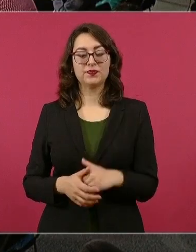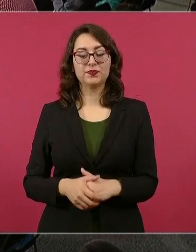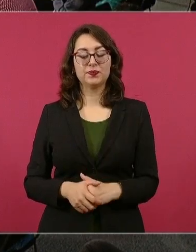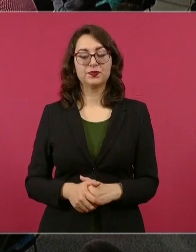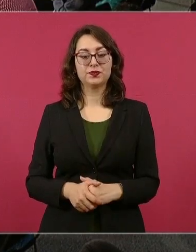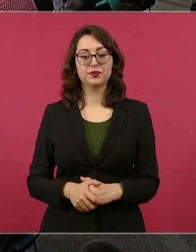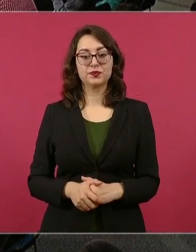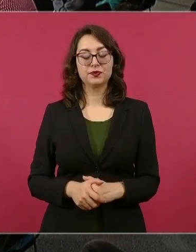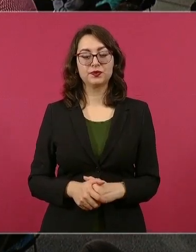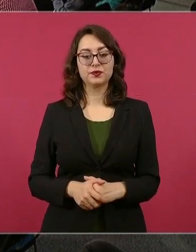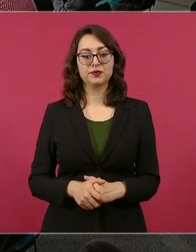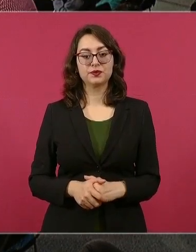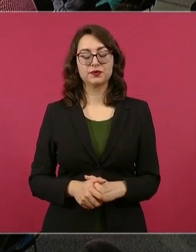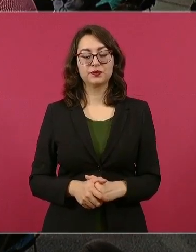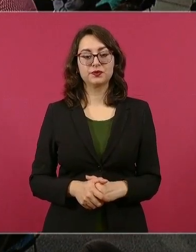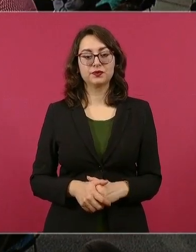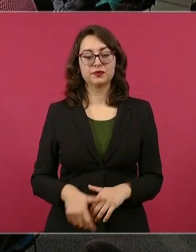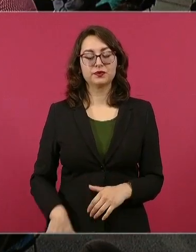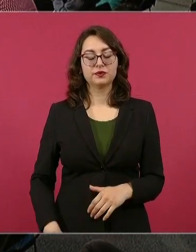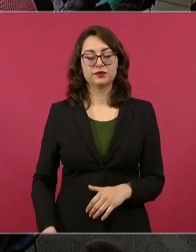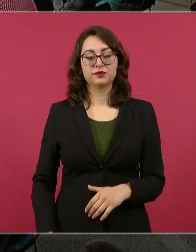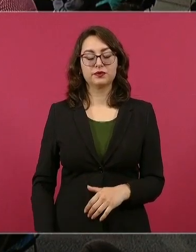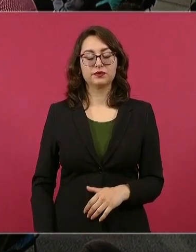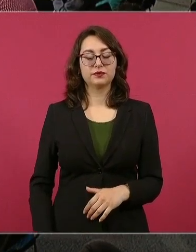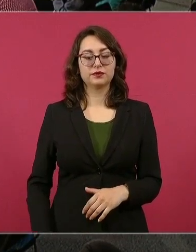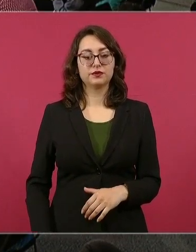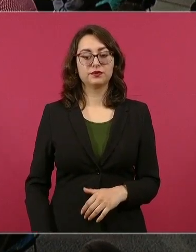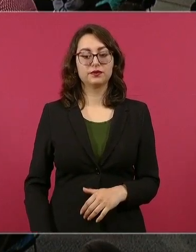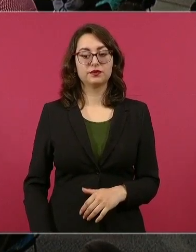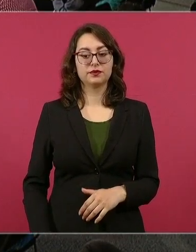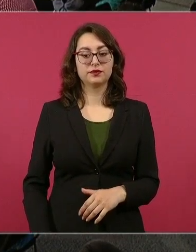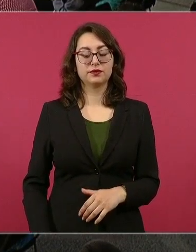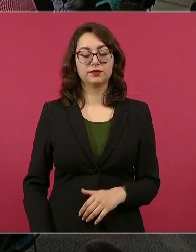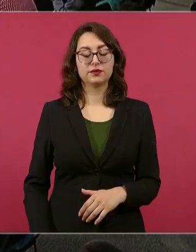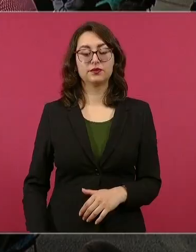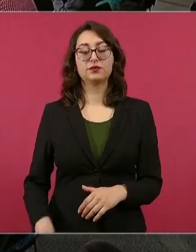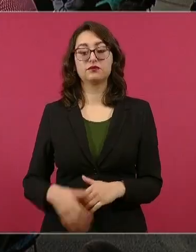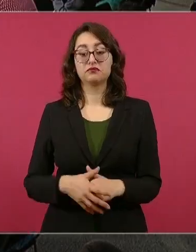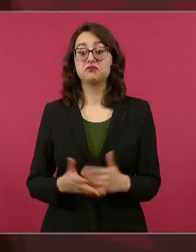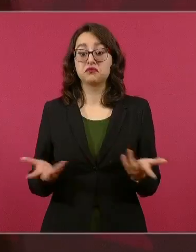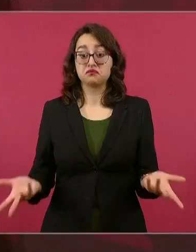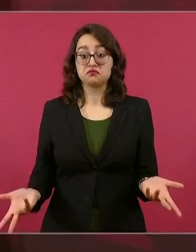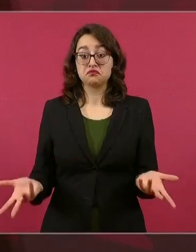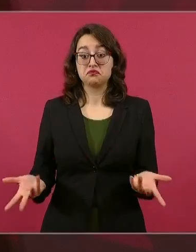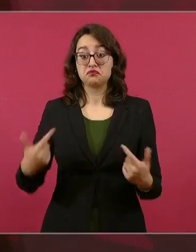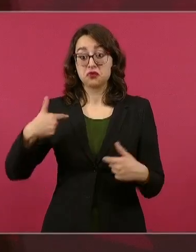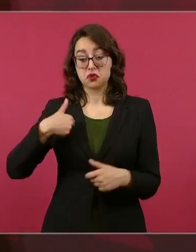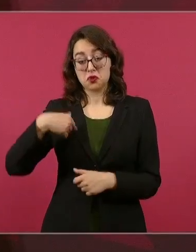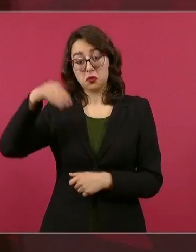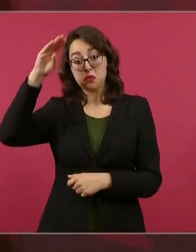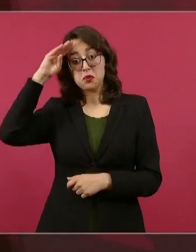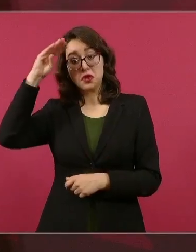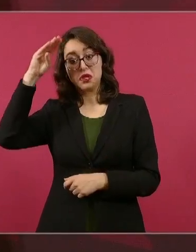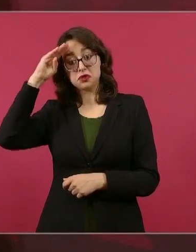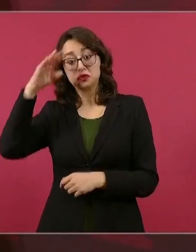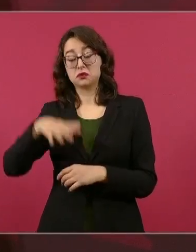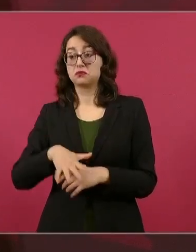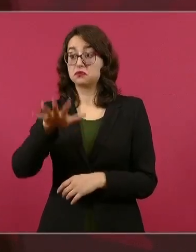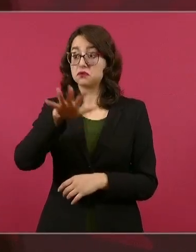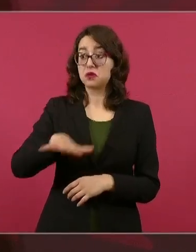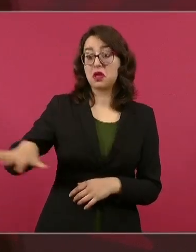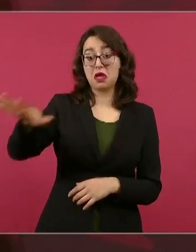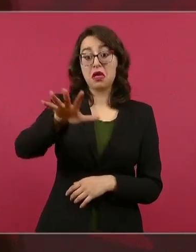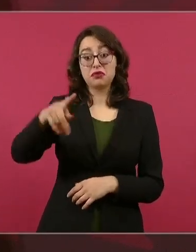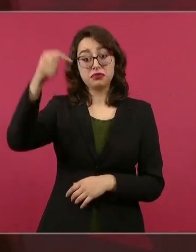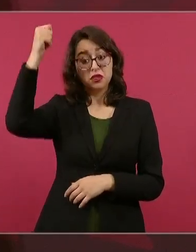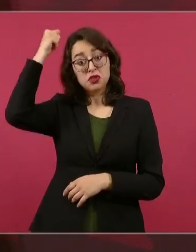Ya he dicho, y además es cosa de preguntarle a la gente de Texcoco, la maestra es